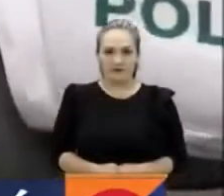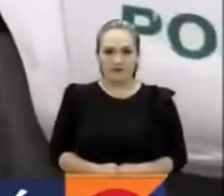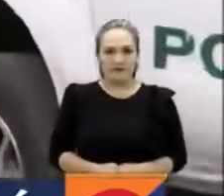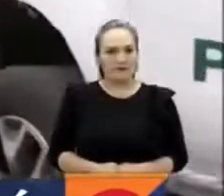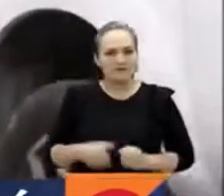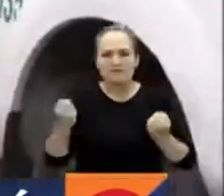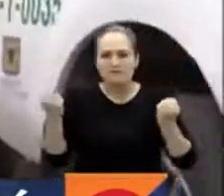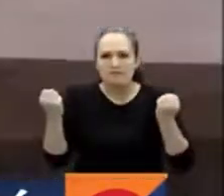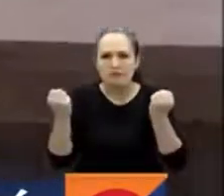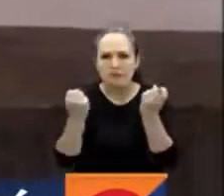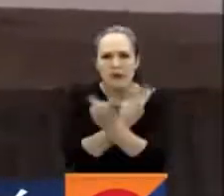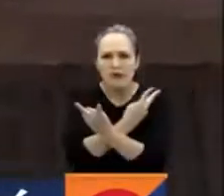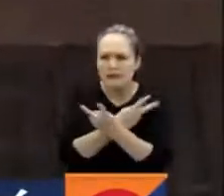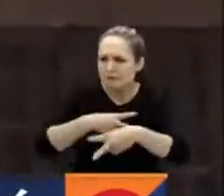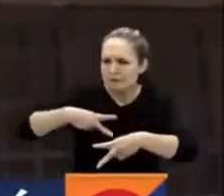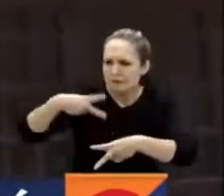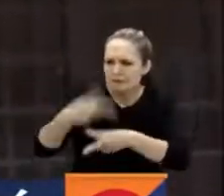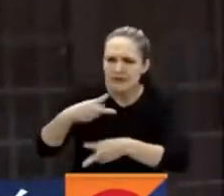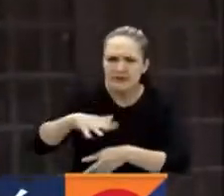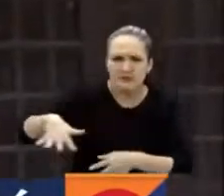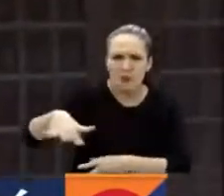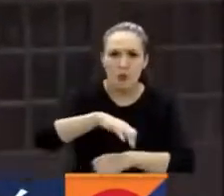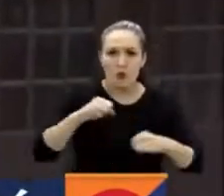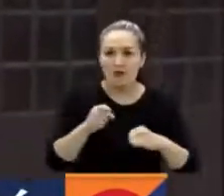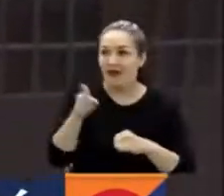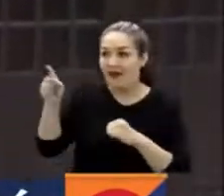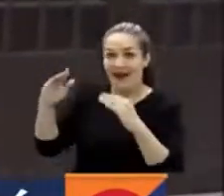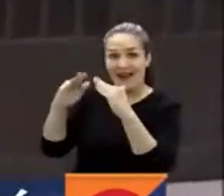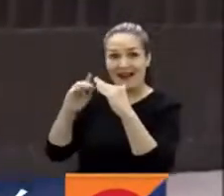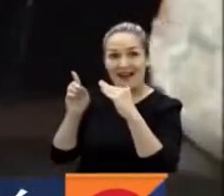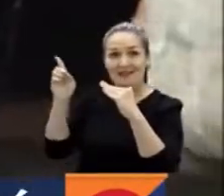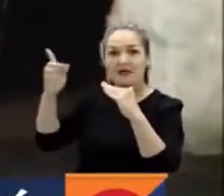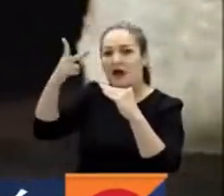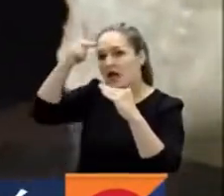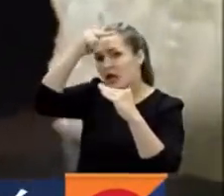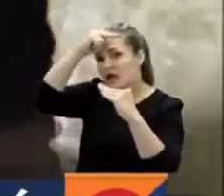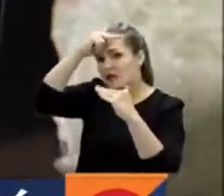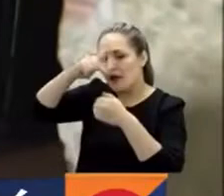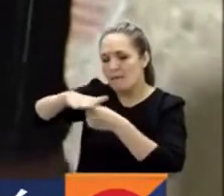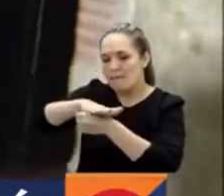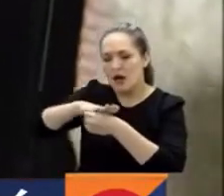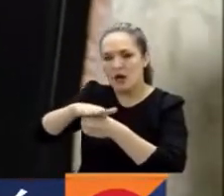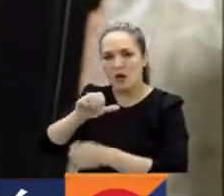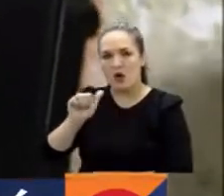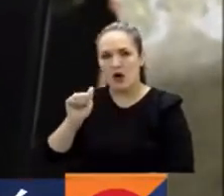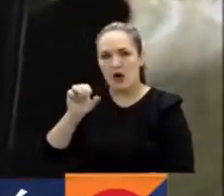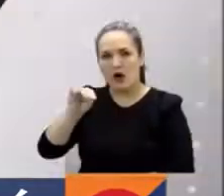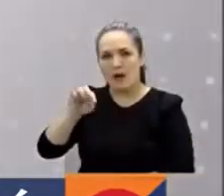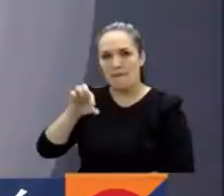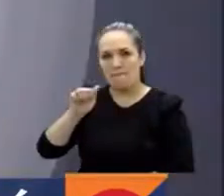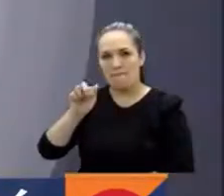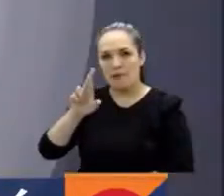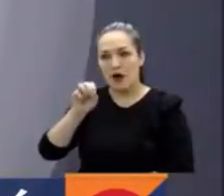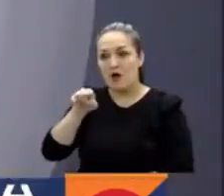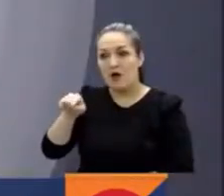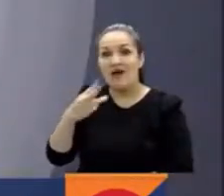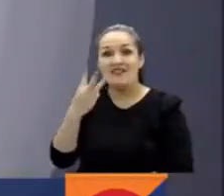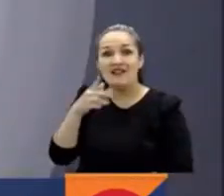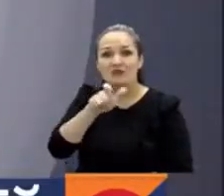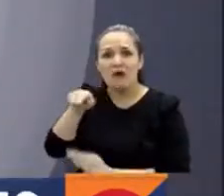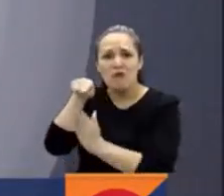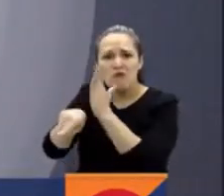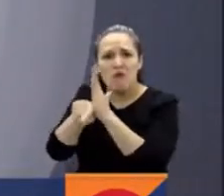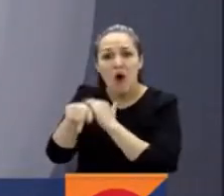Inseguridad y violencia en Bogotá. Ubicaron la casa del barrio El Amparo en Kennedy, en donde asesinaron a 3 personas.